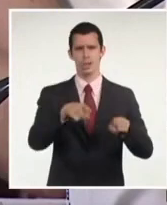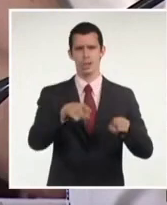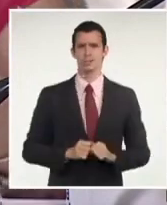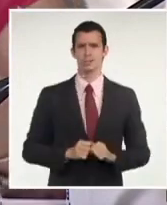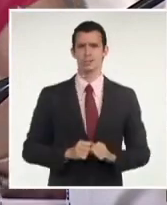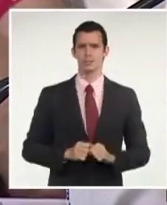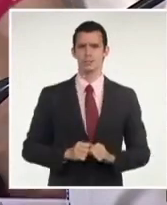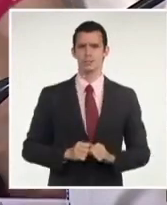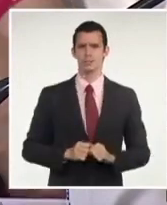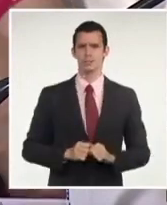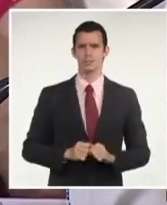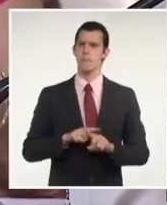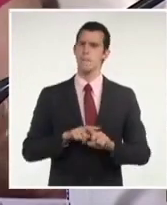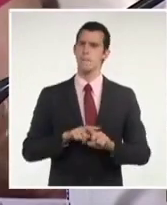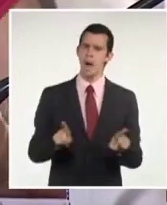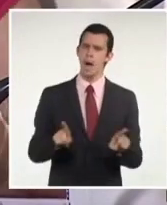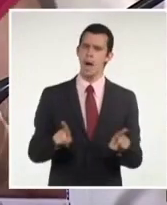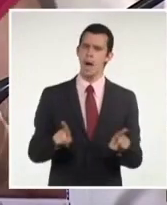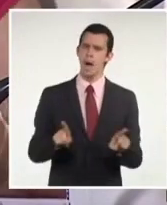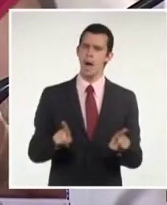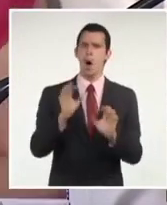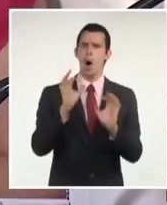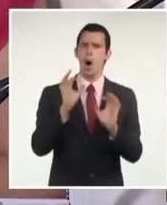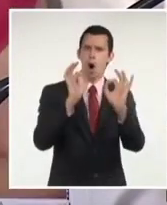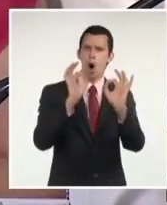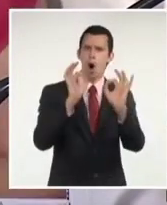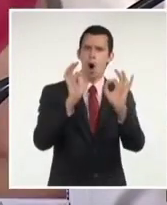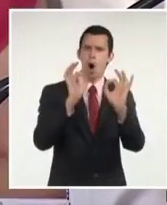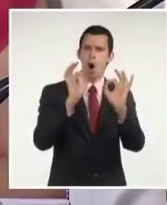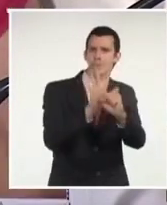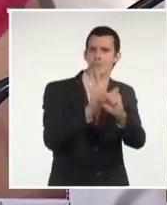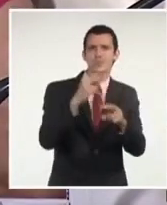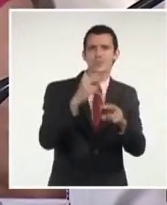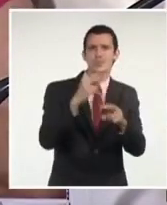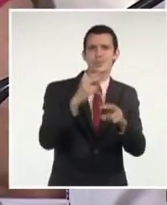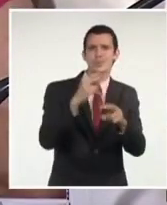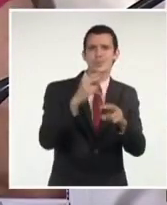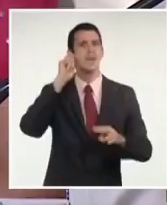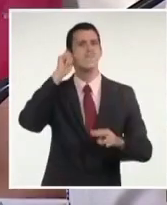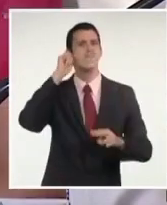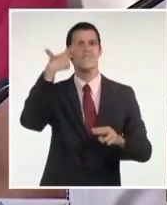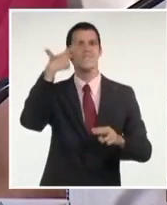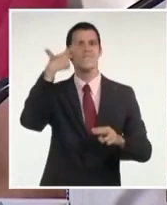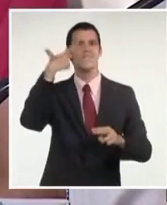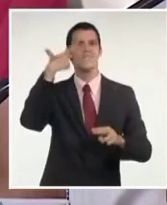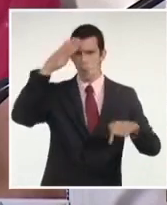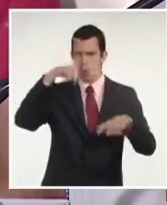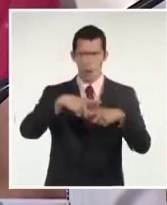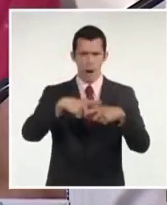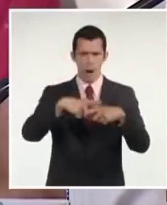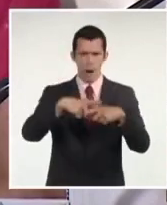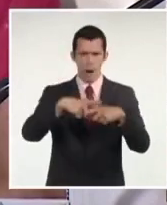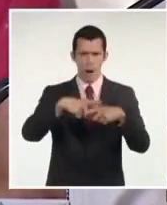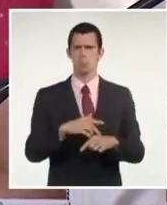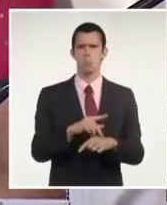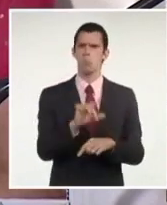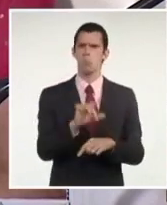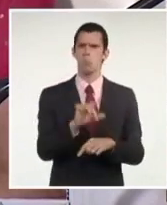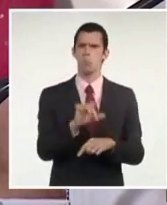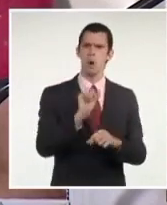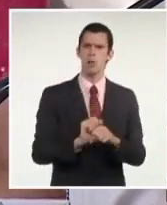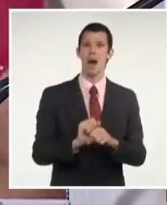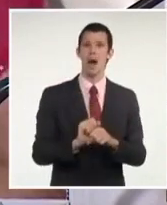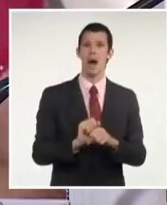no circule, pero no se ha impuesto, como lo fue en Europa en su momento, como lo fue en el Reino Unido. La beta sí se